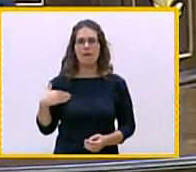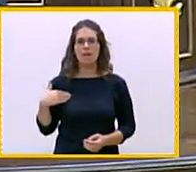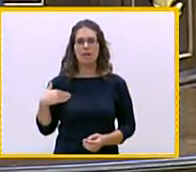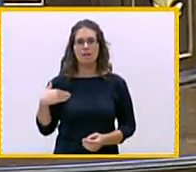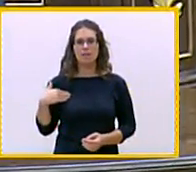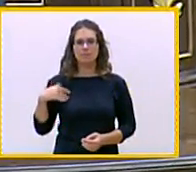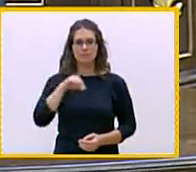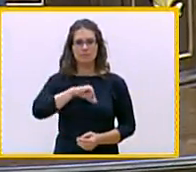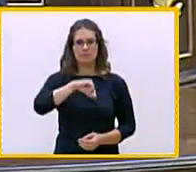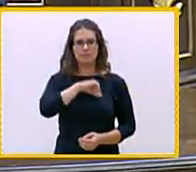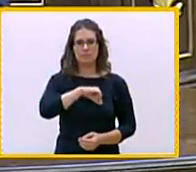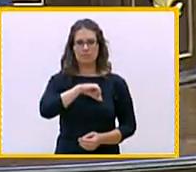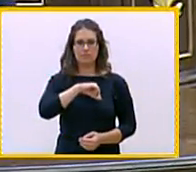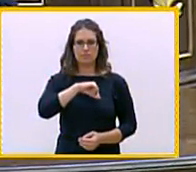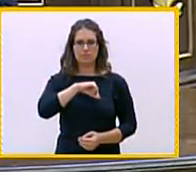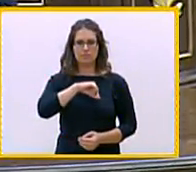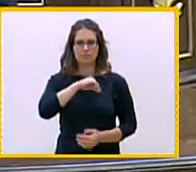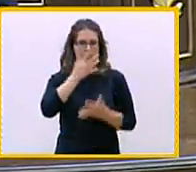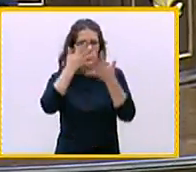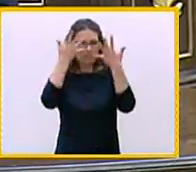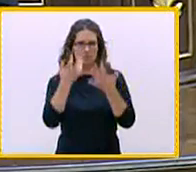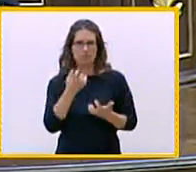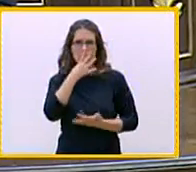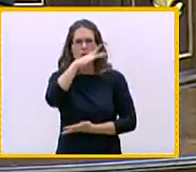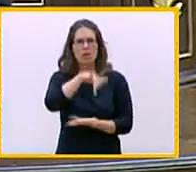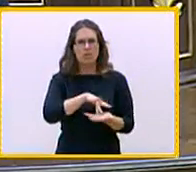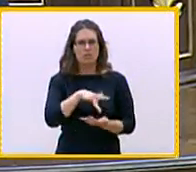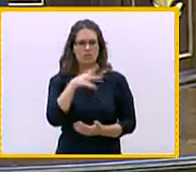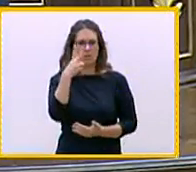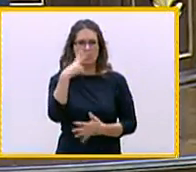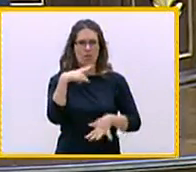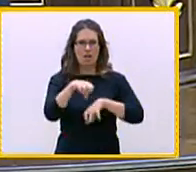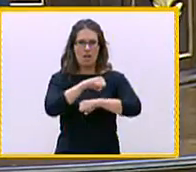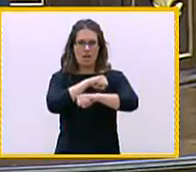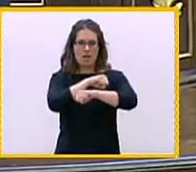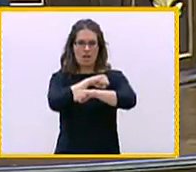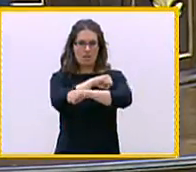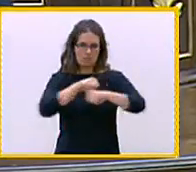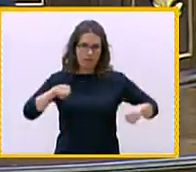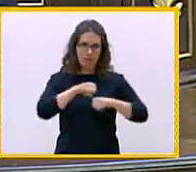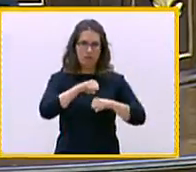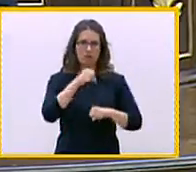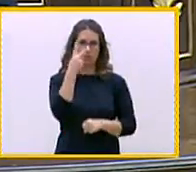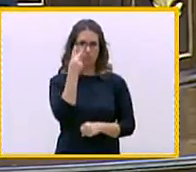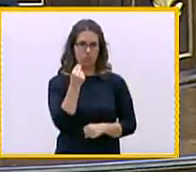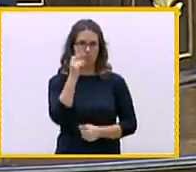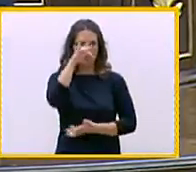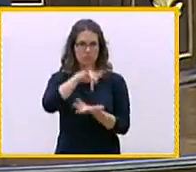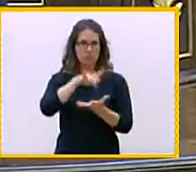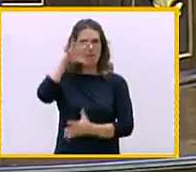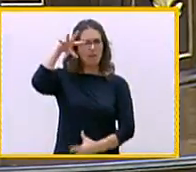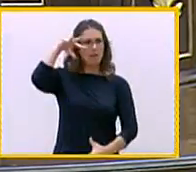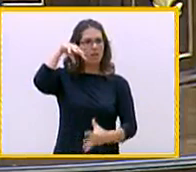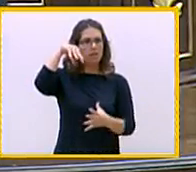del Gobierno por los dos atentados que en muy pocos días han sufrido en Afganistán las Fuerzas Armadas